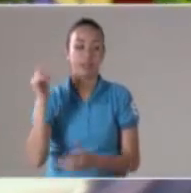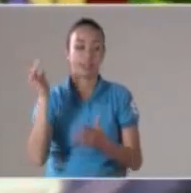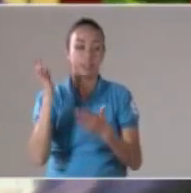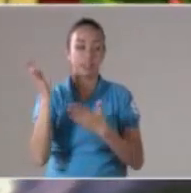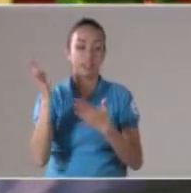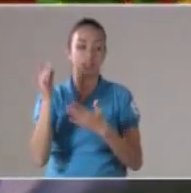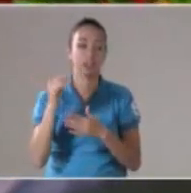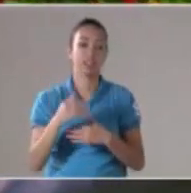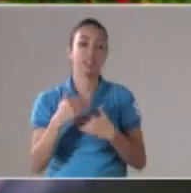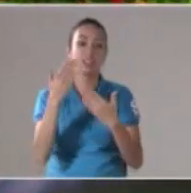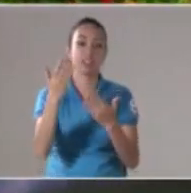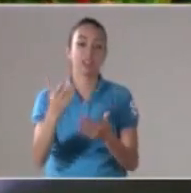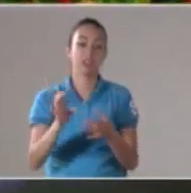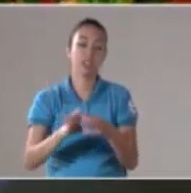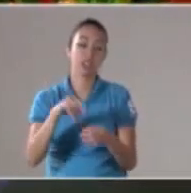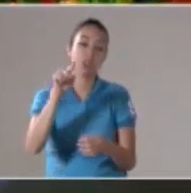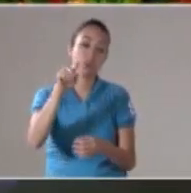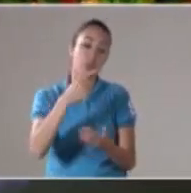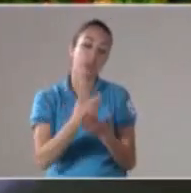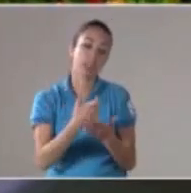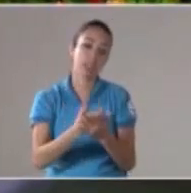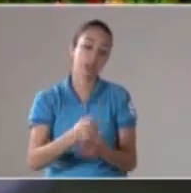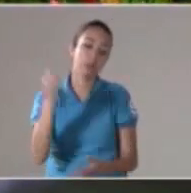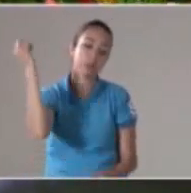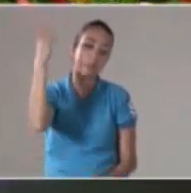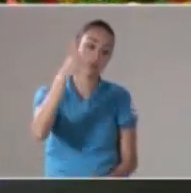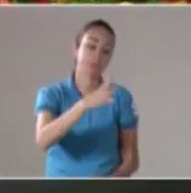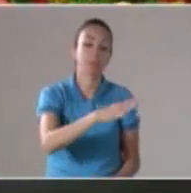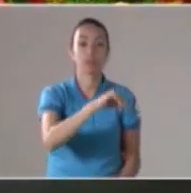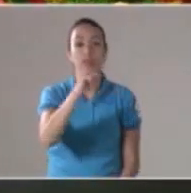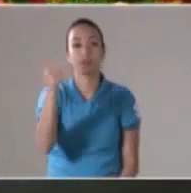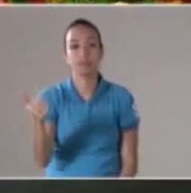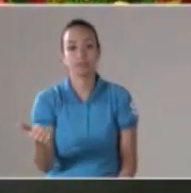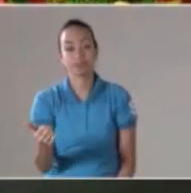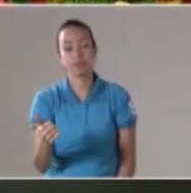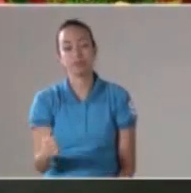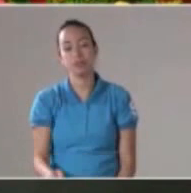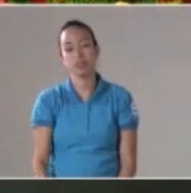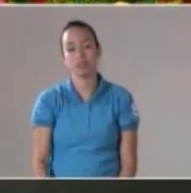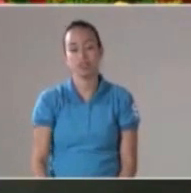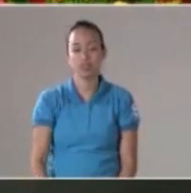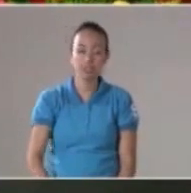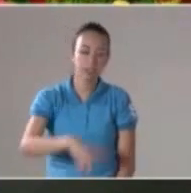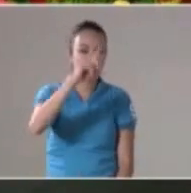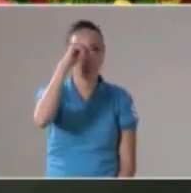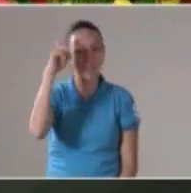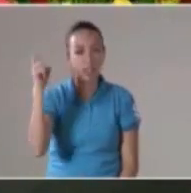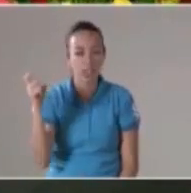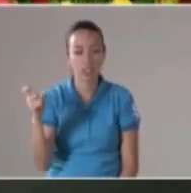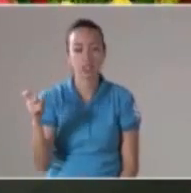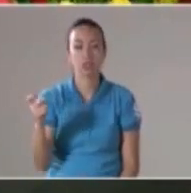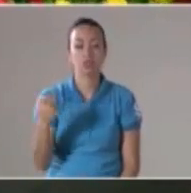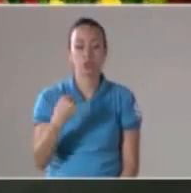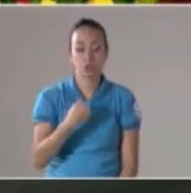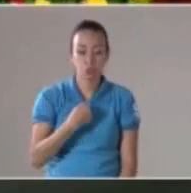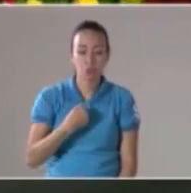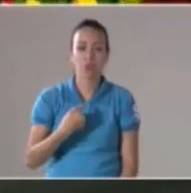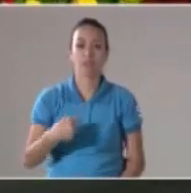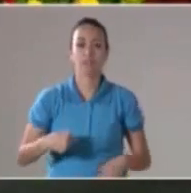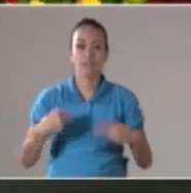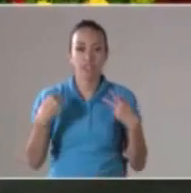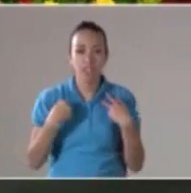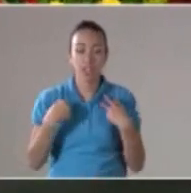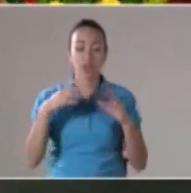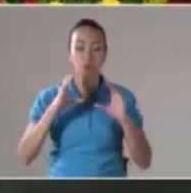dando de tu propio patrimonio, bendiciendo a los demás, desgastando tu propia vida, tu físico,